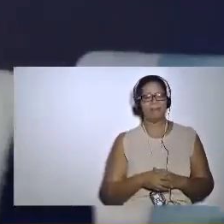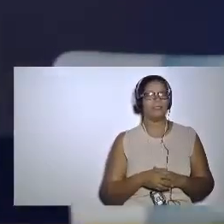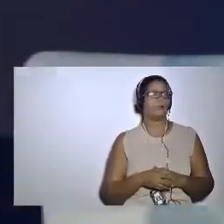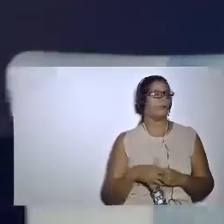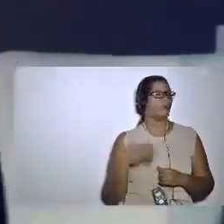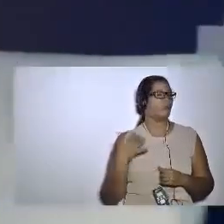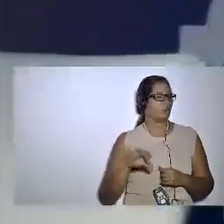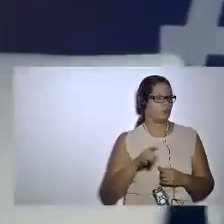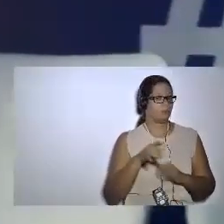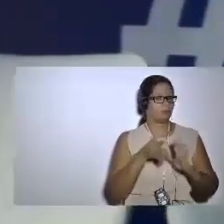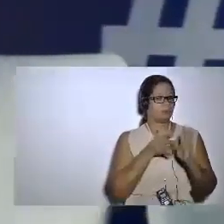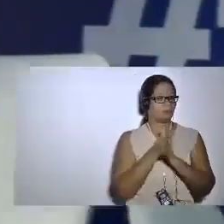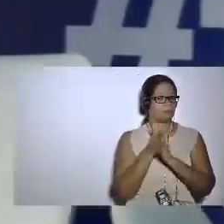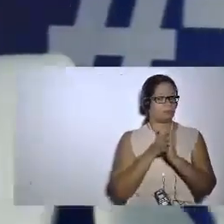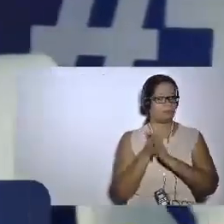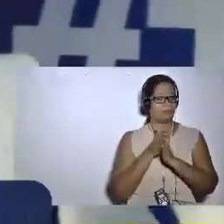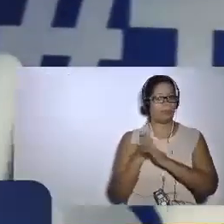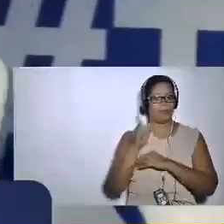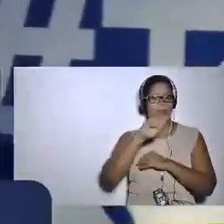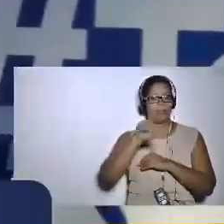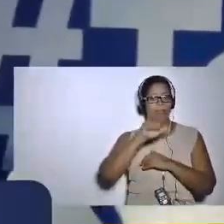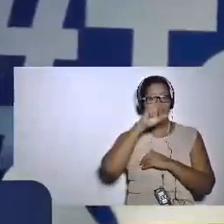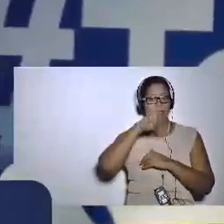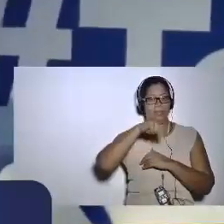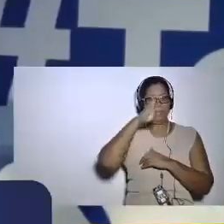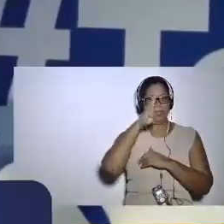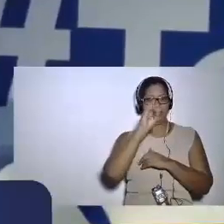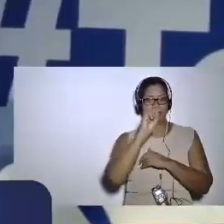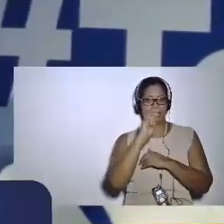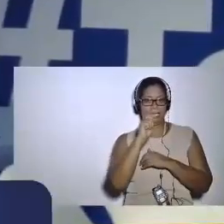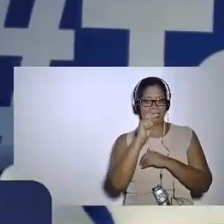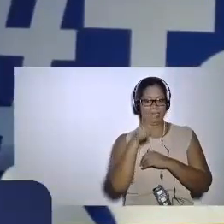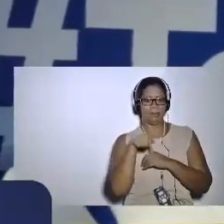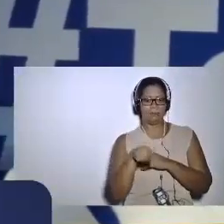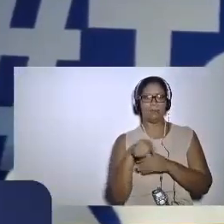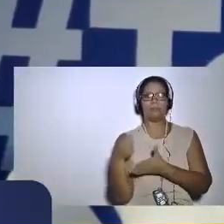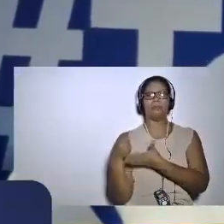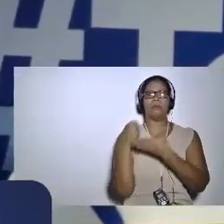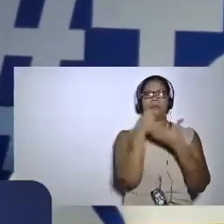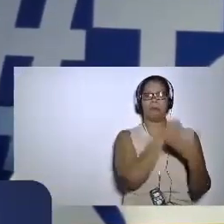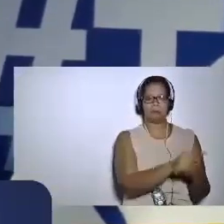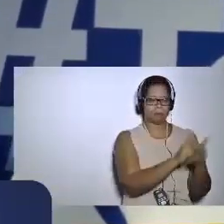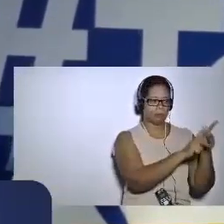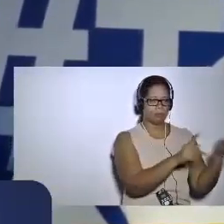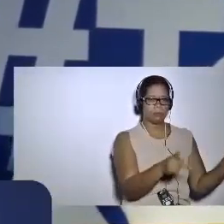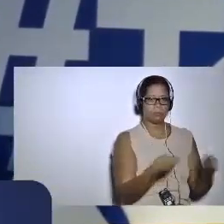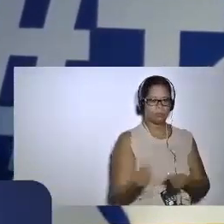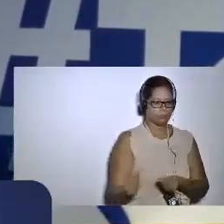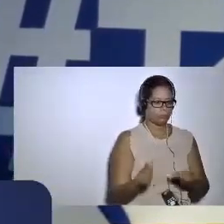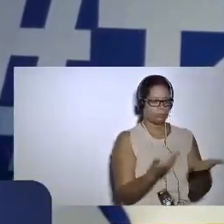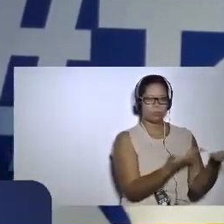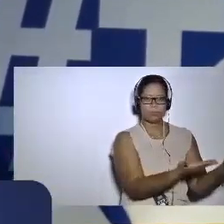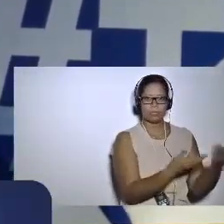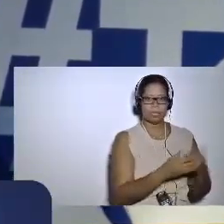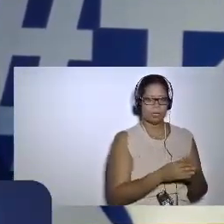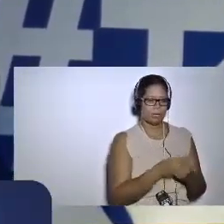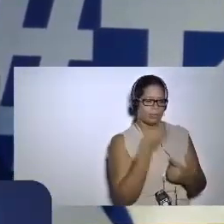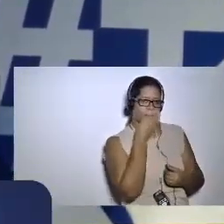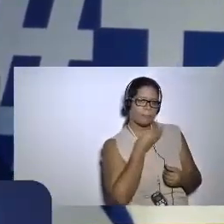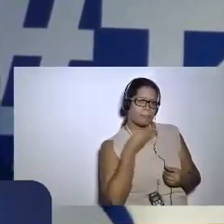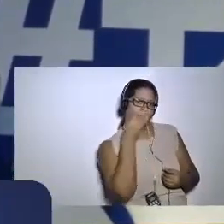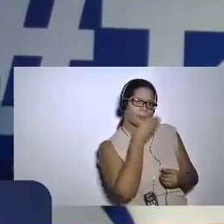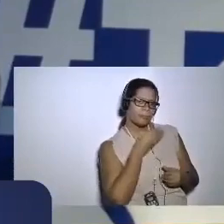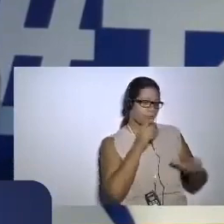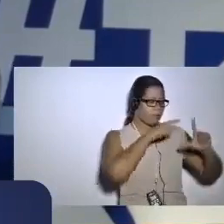libertad de sandboxes, de que muchos reguladores que brindan, ofrecen a los fabricantes para probar,